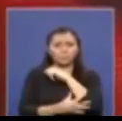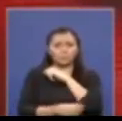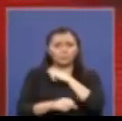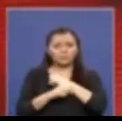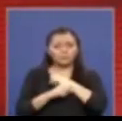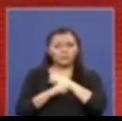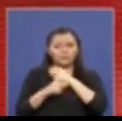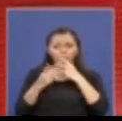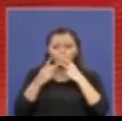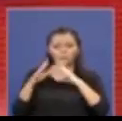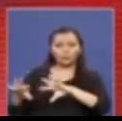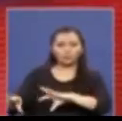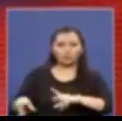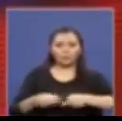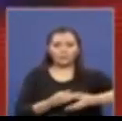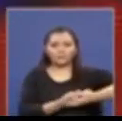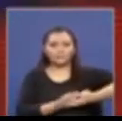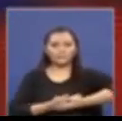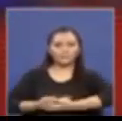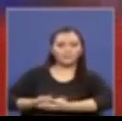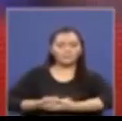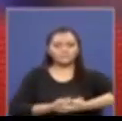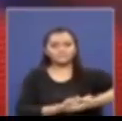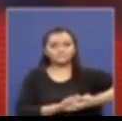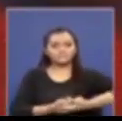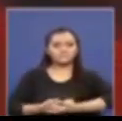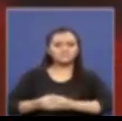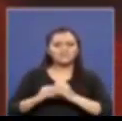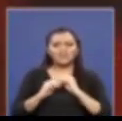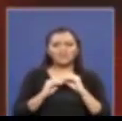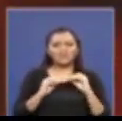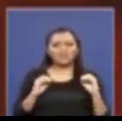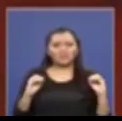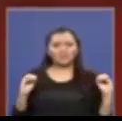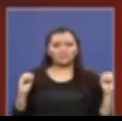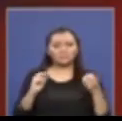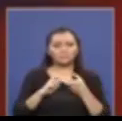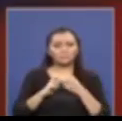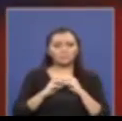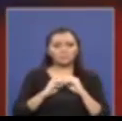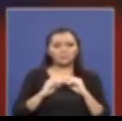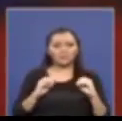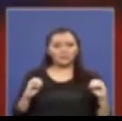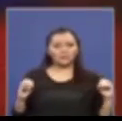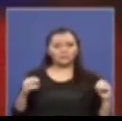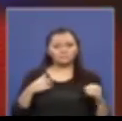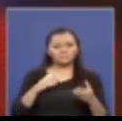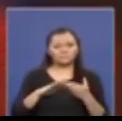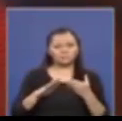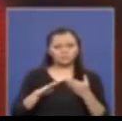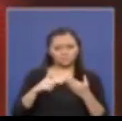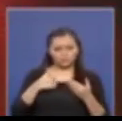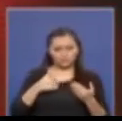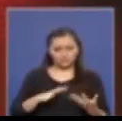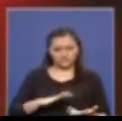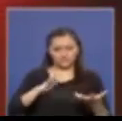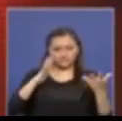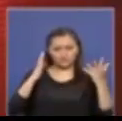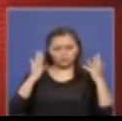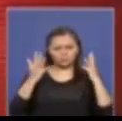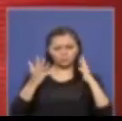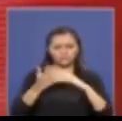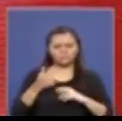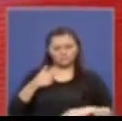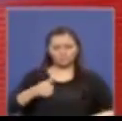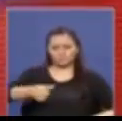de nuestro pueblo. De hecho, empleada doméstica, no pasó nada. Hasta que, modestia aparte, vino a Revolución Ciudadana,